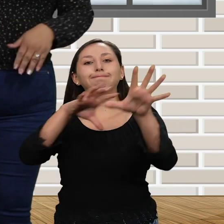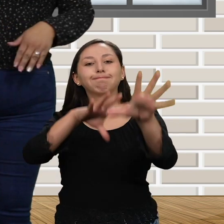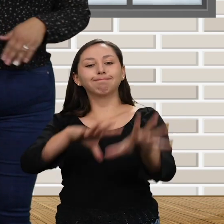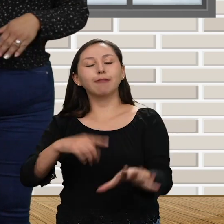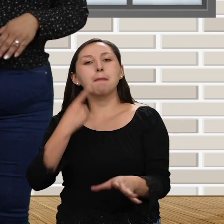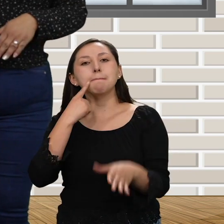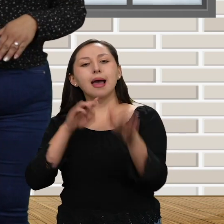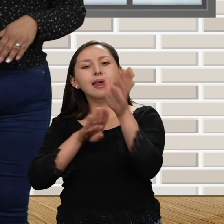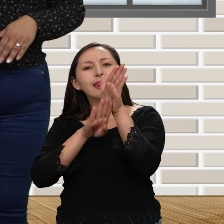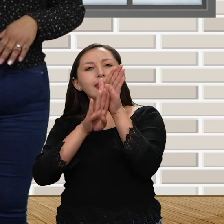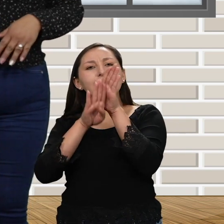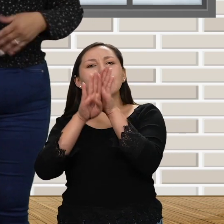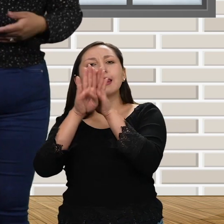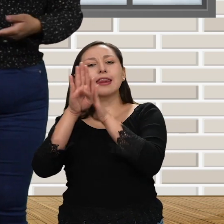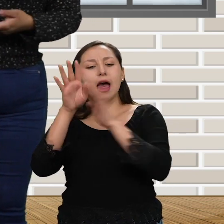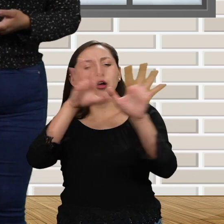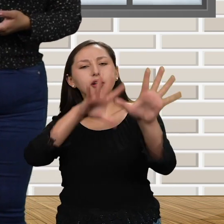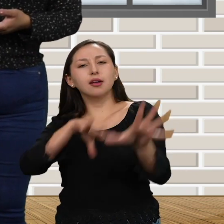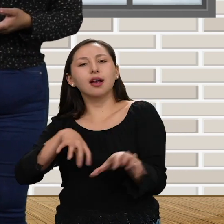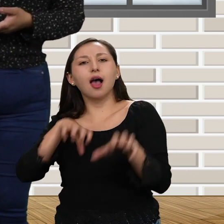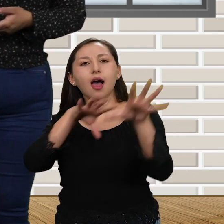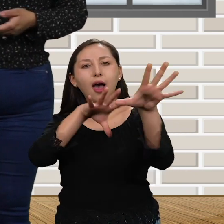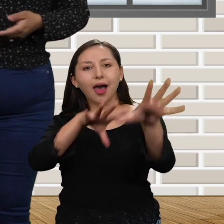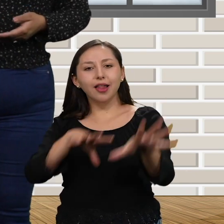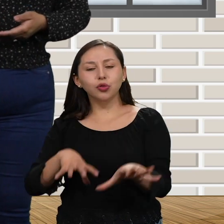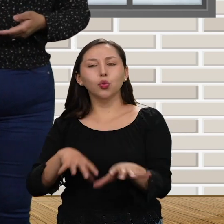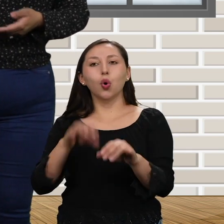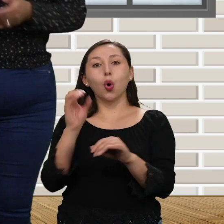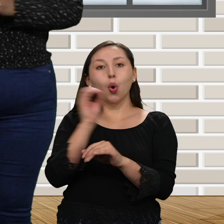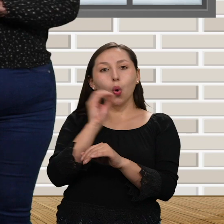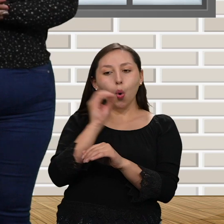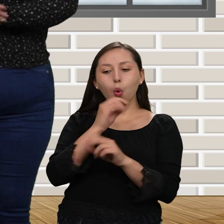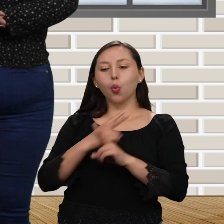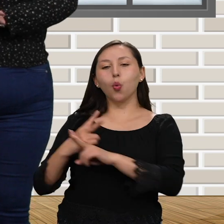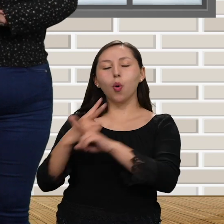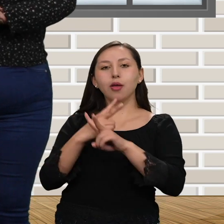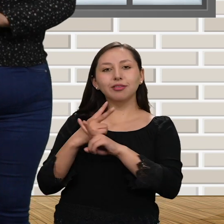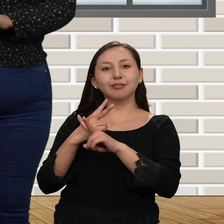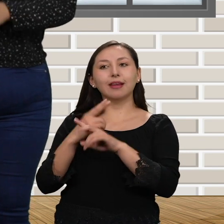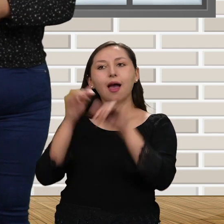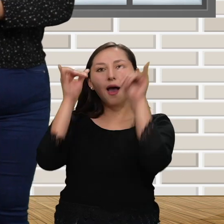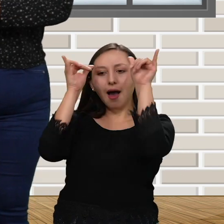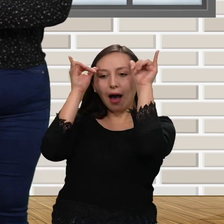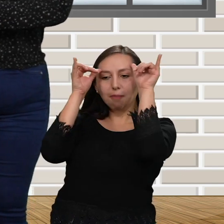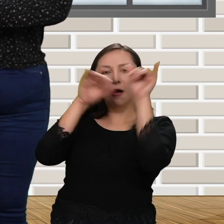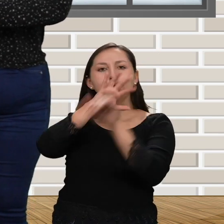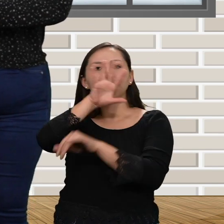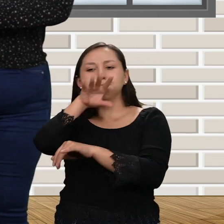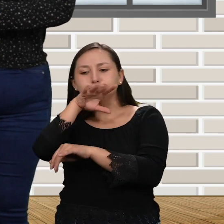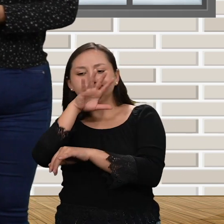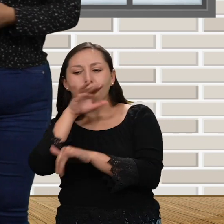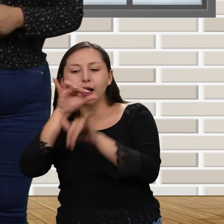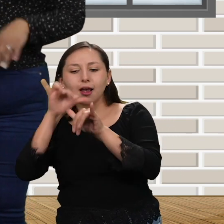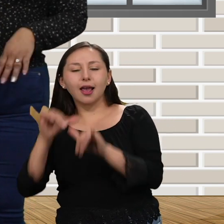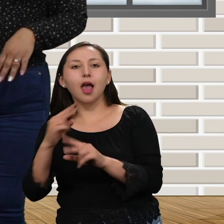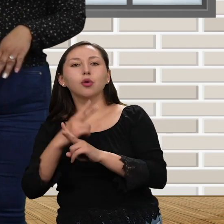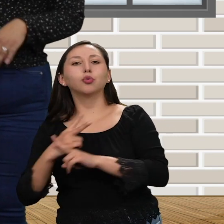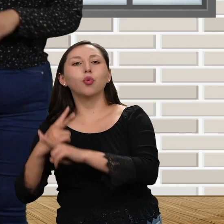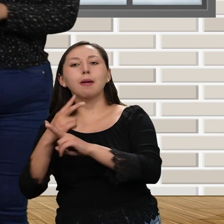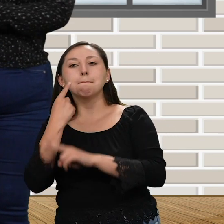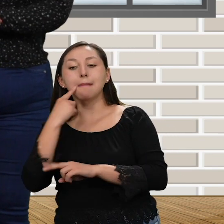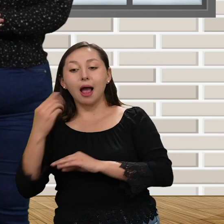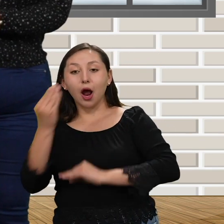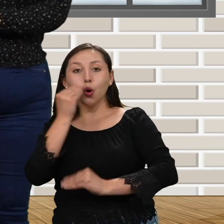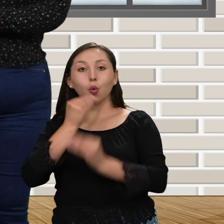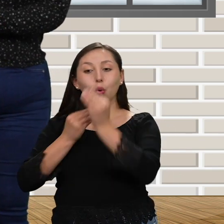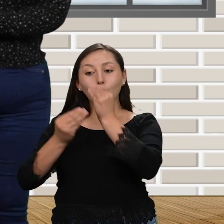alimentos por medio de la agricultura y la ganadería, comprendiendo que podían asentarse en un solo lugar. De esta manera